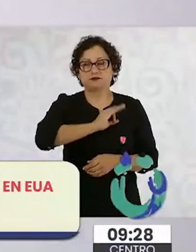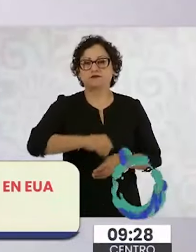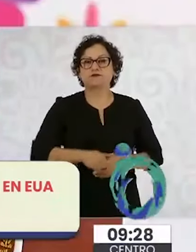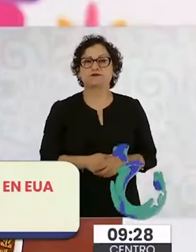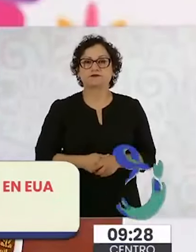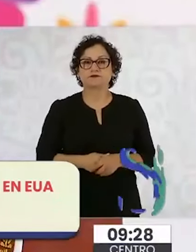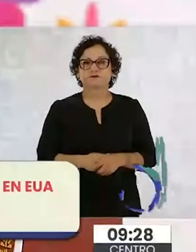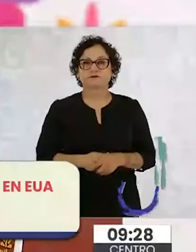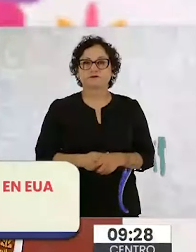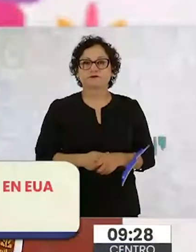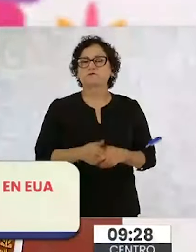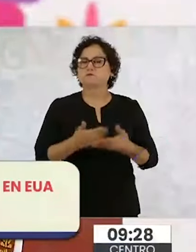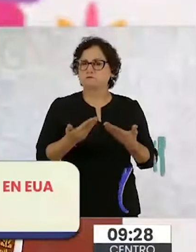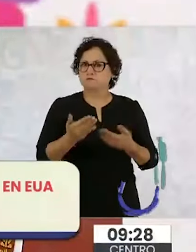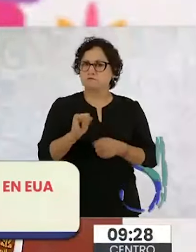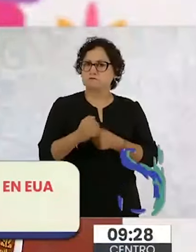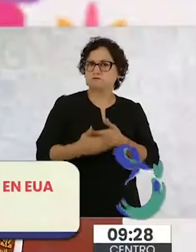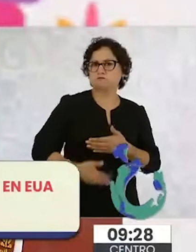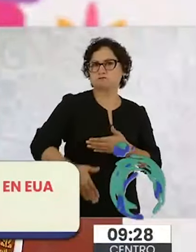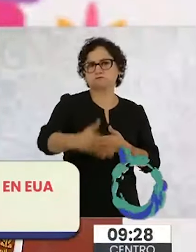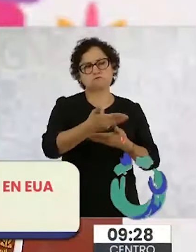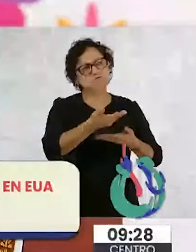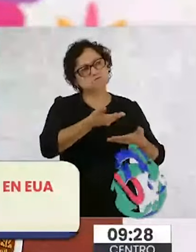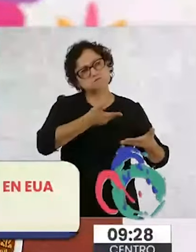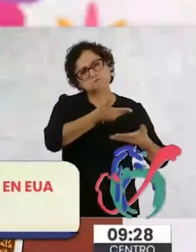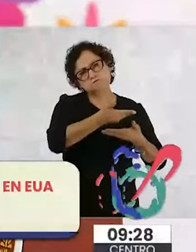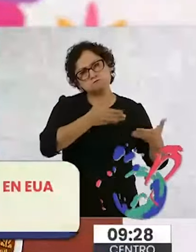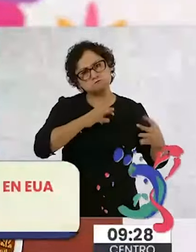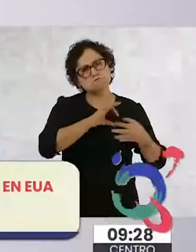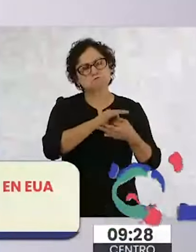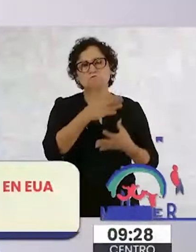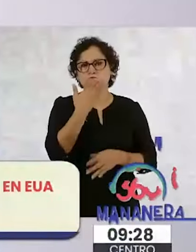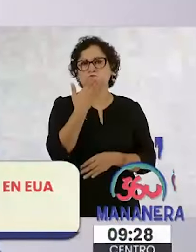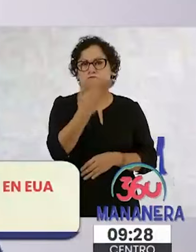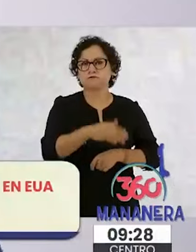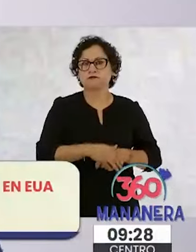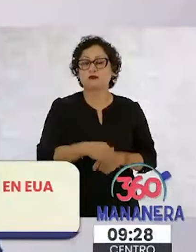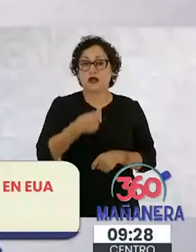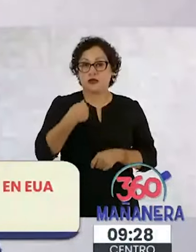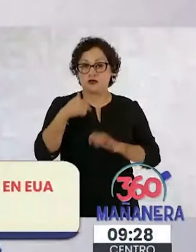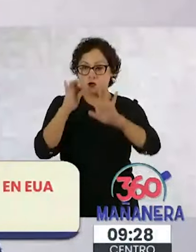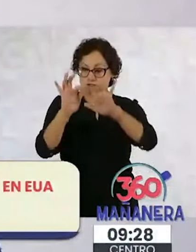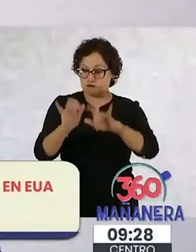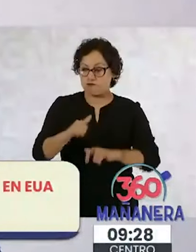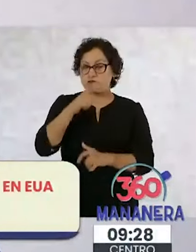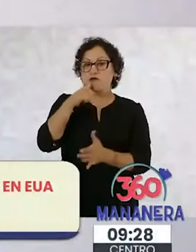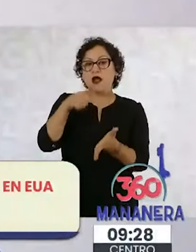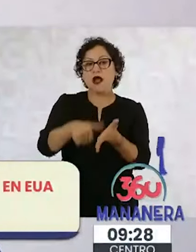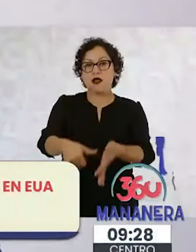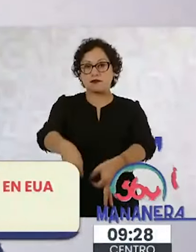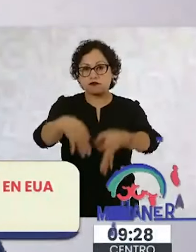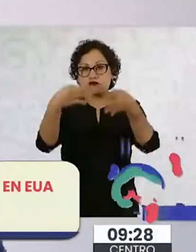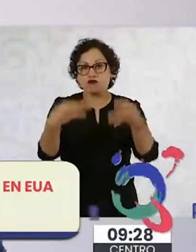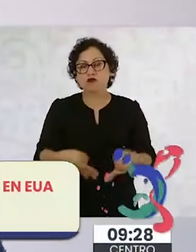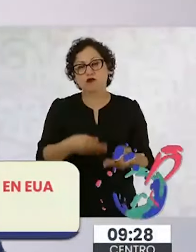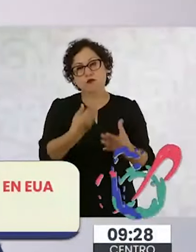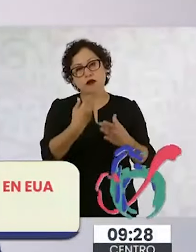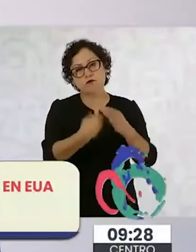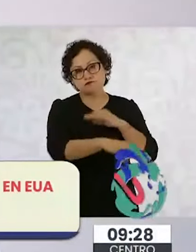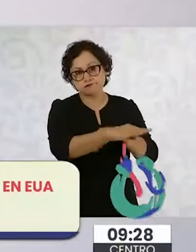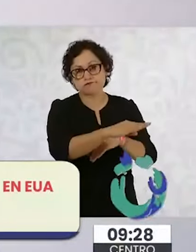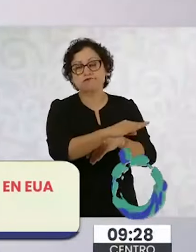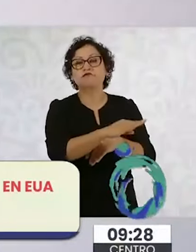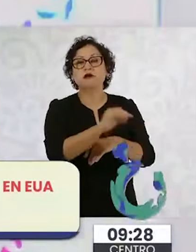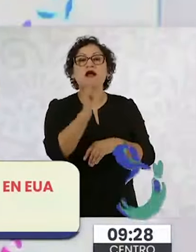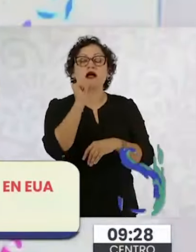Y va a haber una buena relación envié una carta formal que ayer mismo